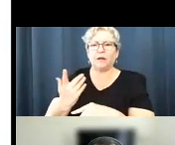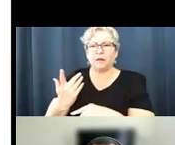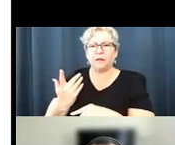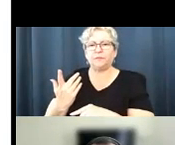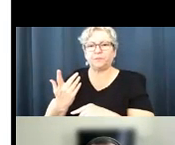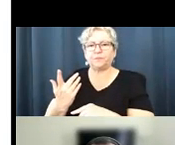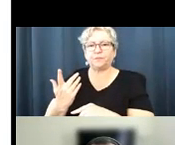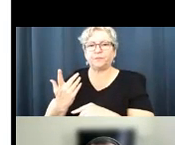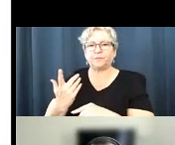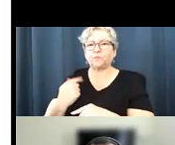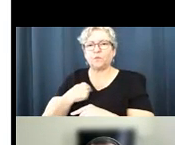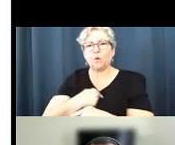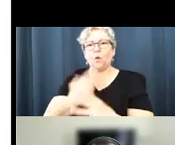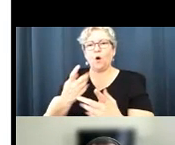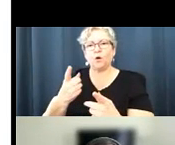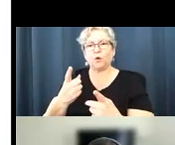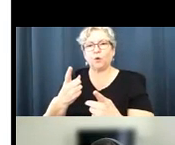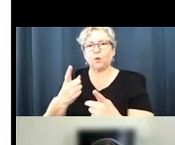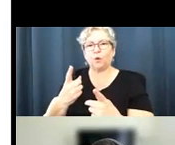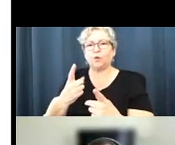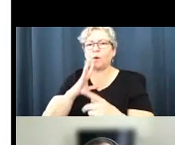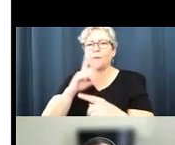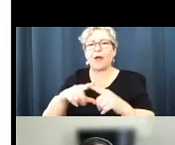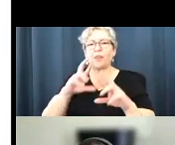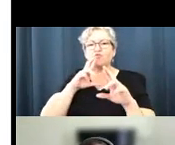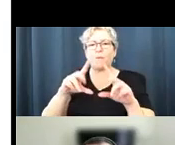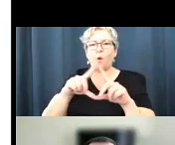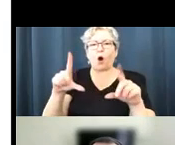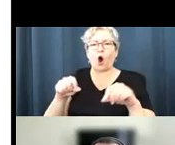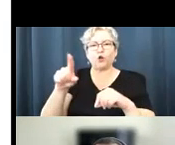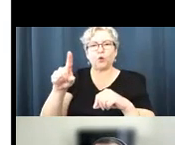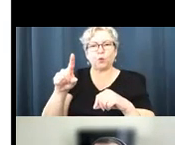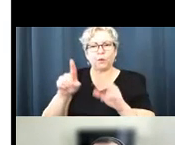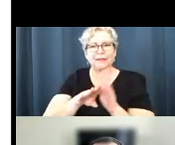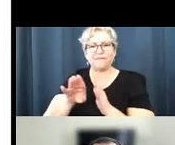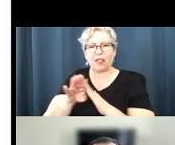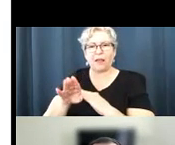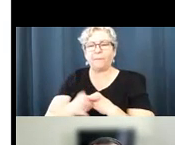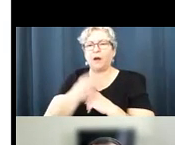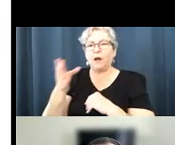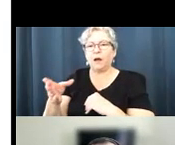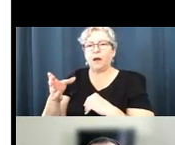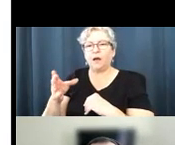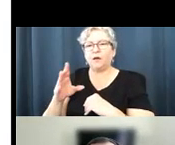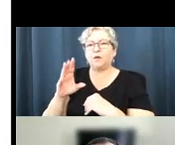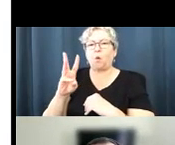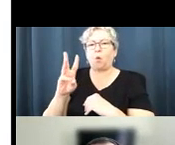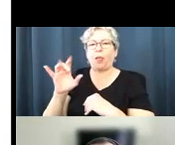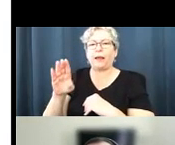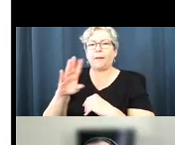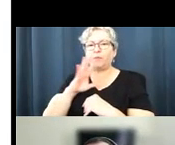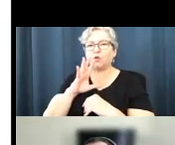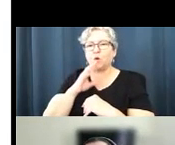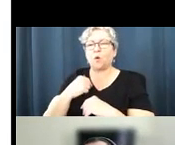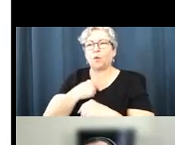tan grande, el primero que se va a encontrar. Nosotros, saber cuáles son las tarjetas. Una de las maneras de hacer esto,